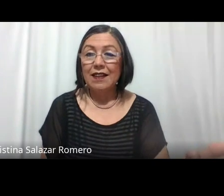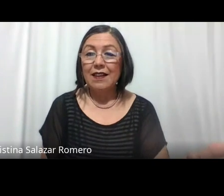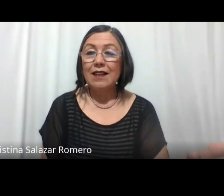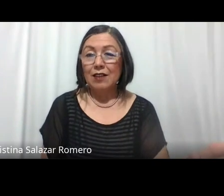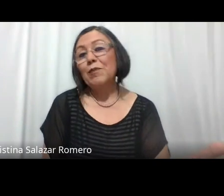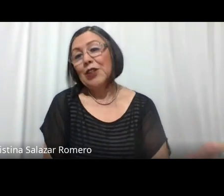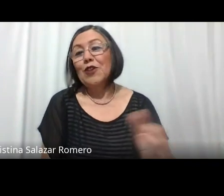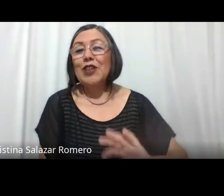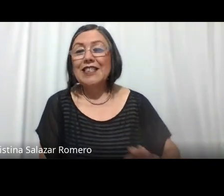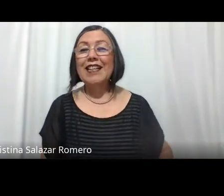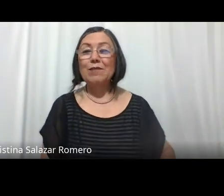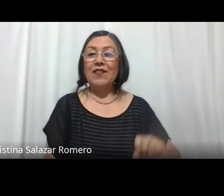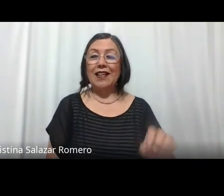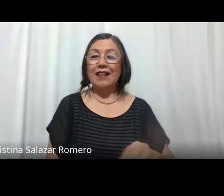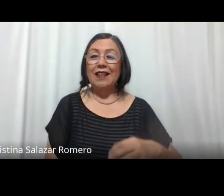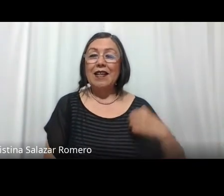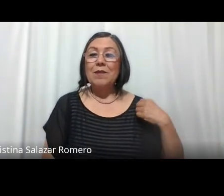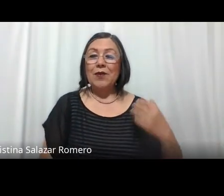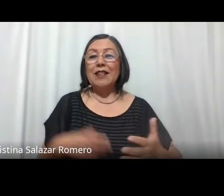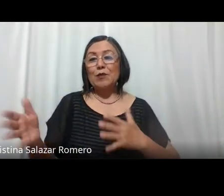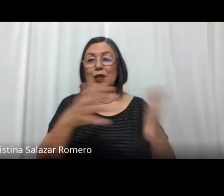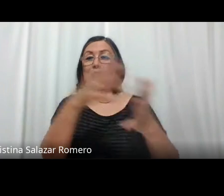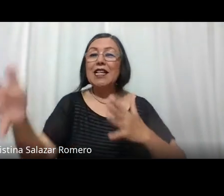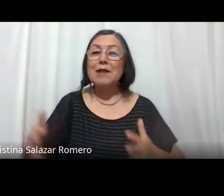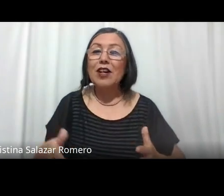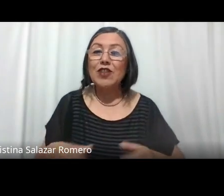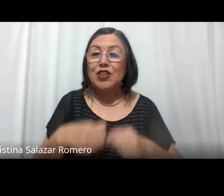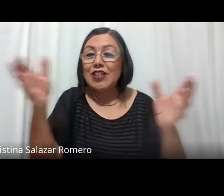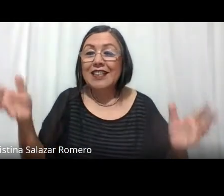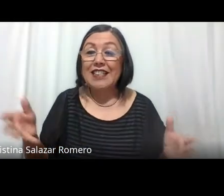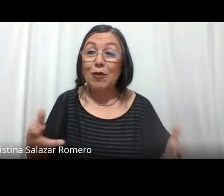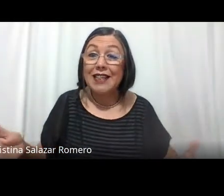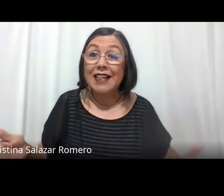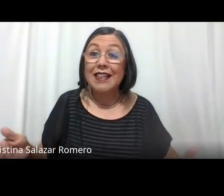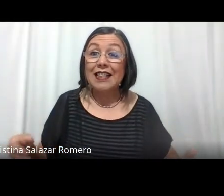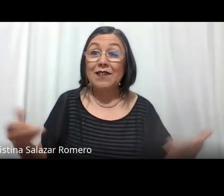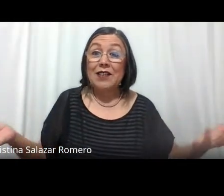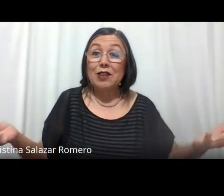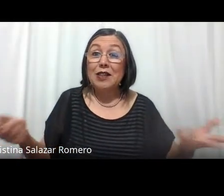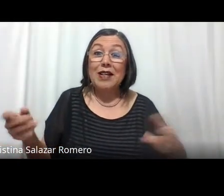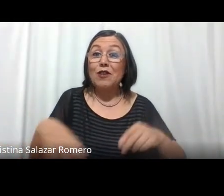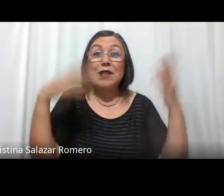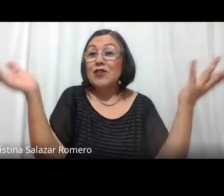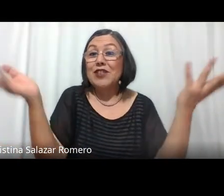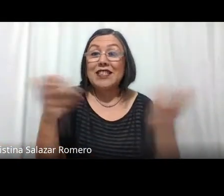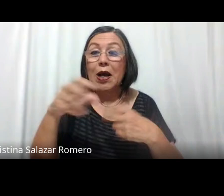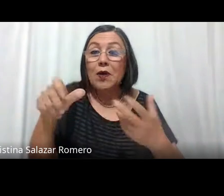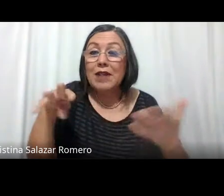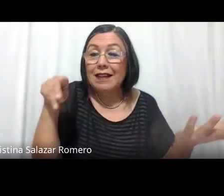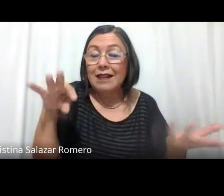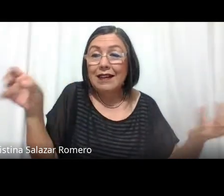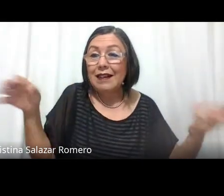difícil. Por eso lo quise ejemplificar, porque nos ponemos en la misma condición de quienes no manejan el alfabeto manual. Lo mismo, si se lo